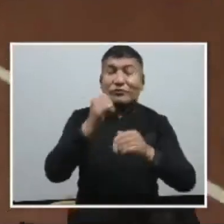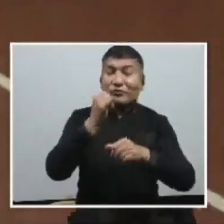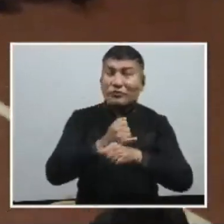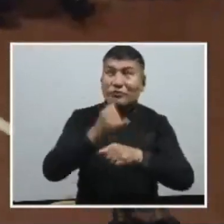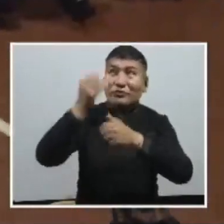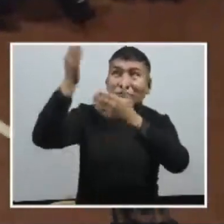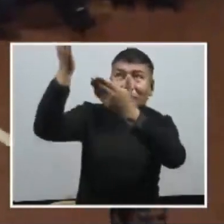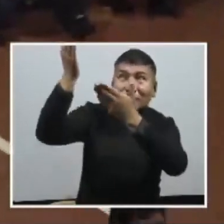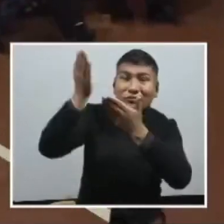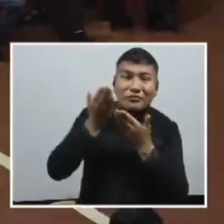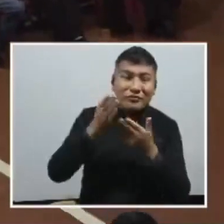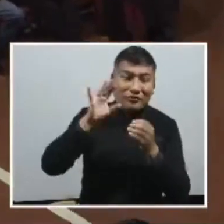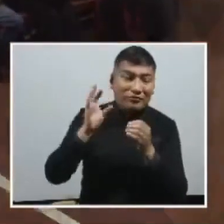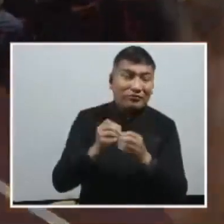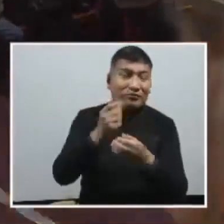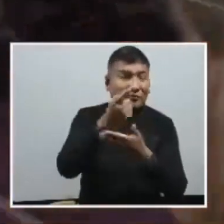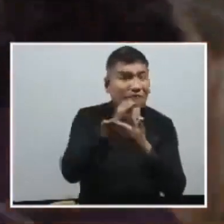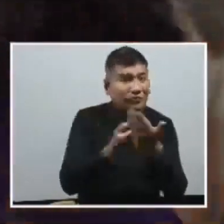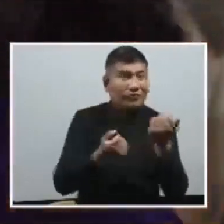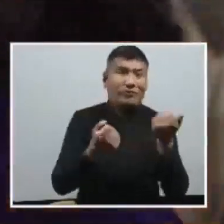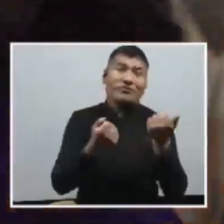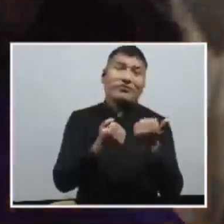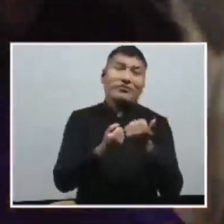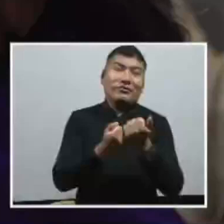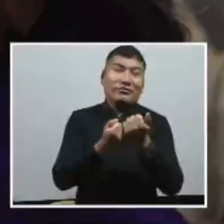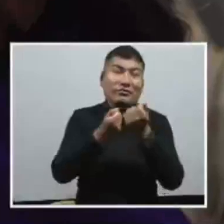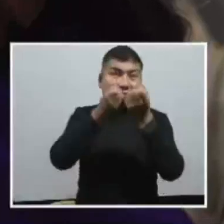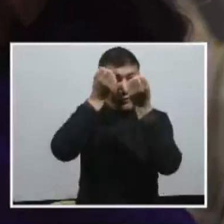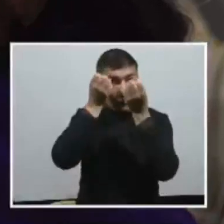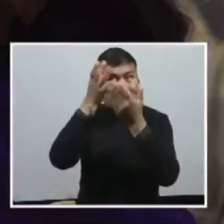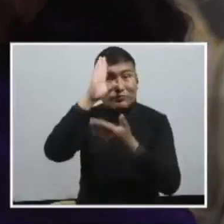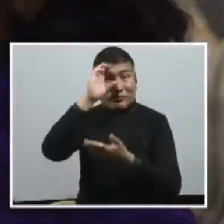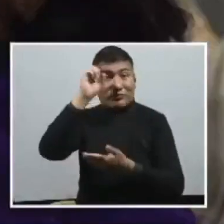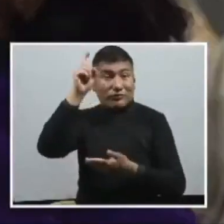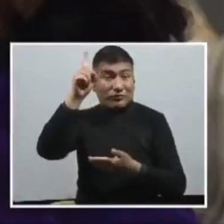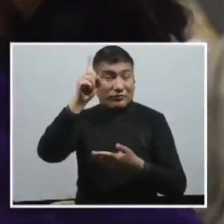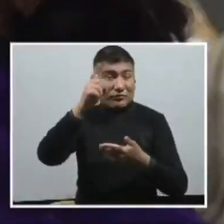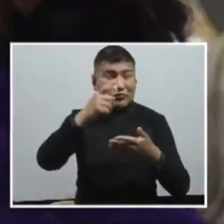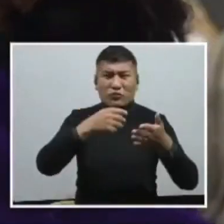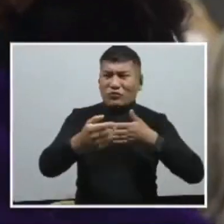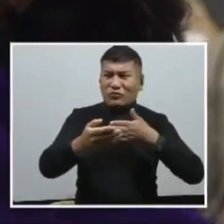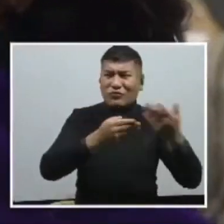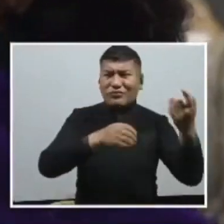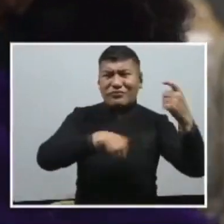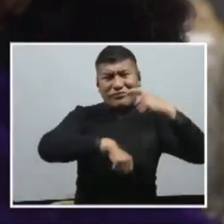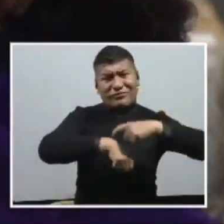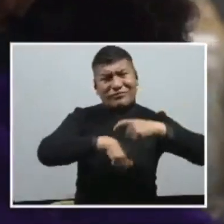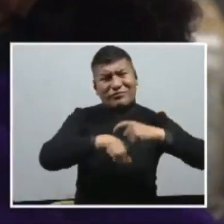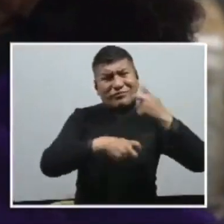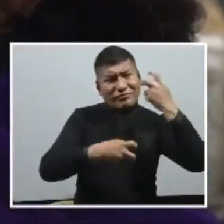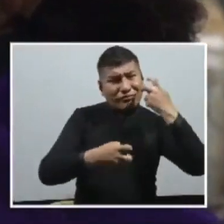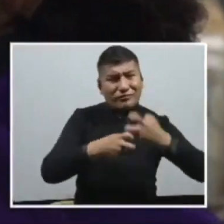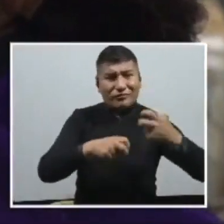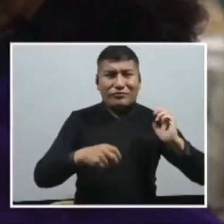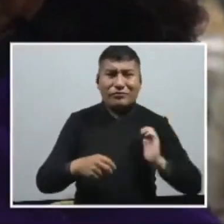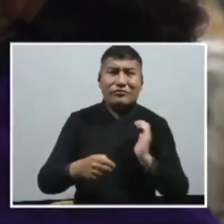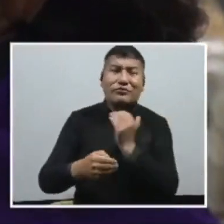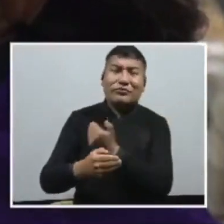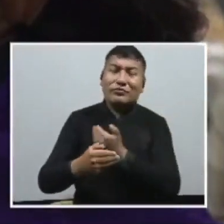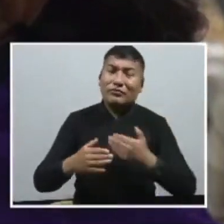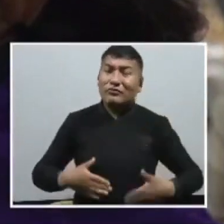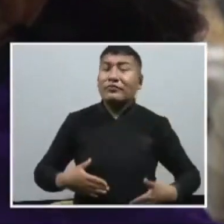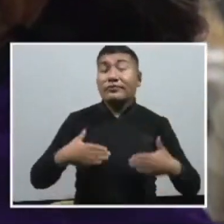más confianza en Él, sobre todo en las circunstancias más complicadas de nuestra existencia, de nuestra